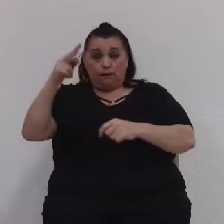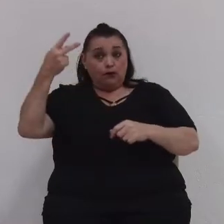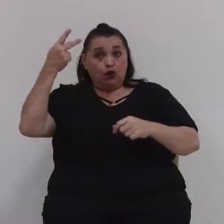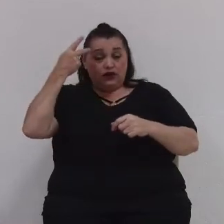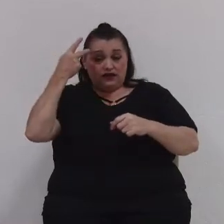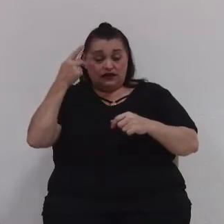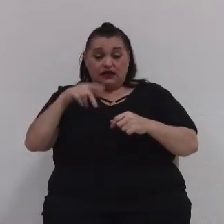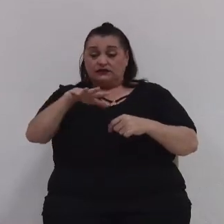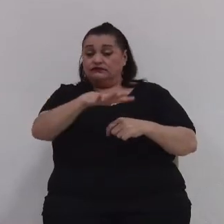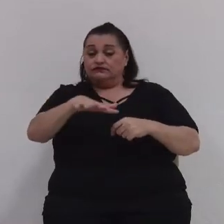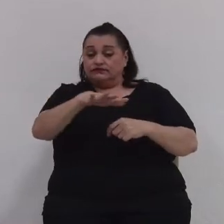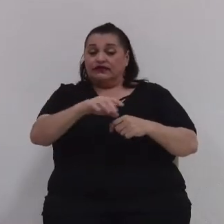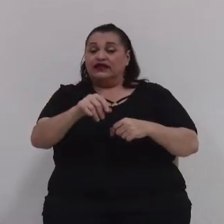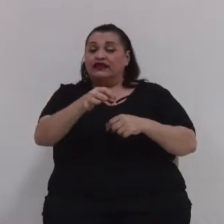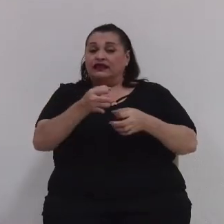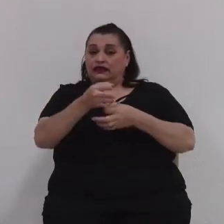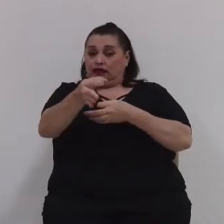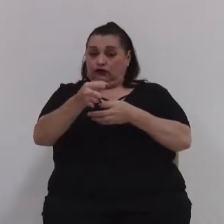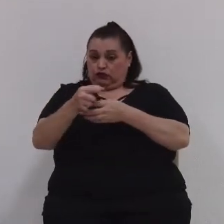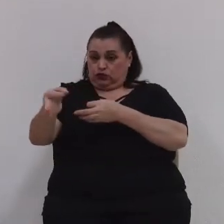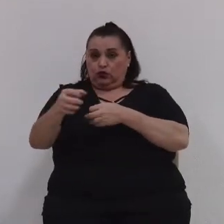clústeres territoriales,